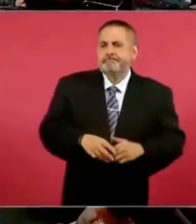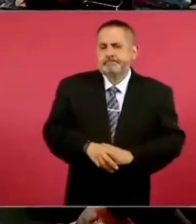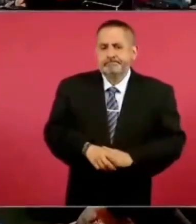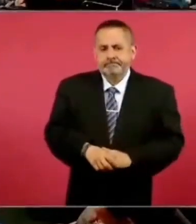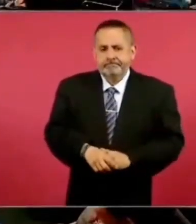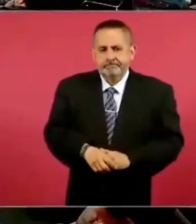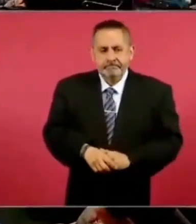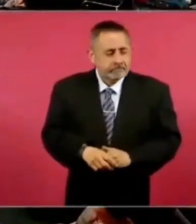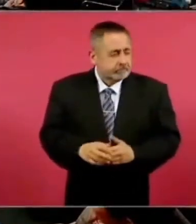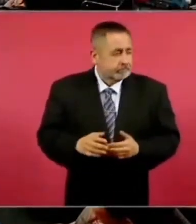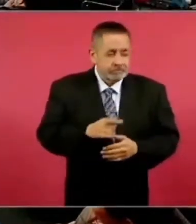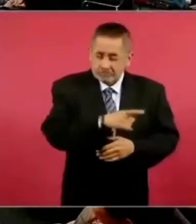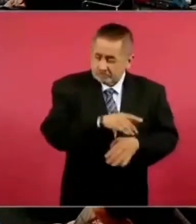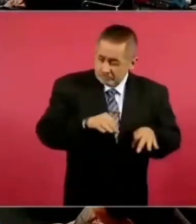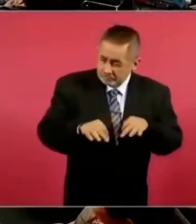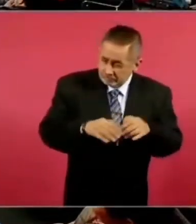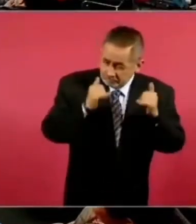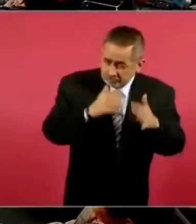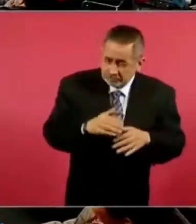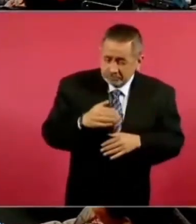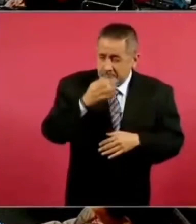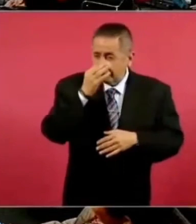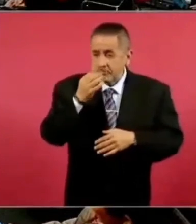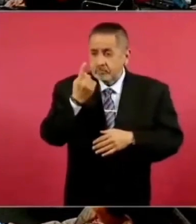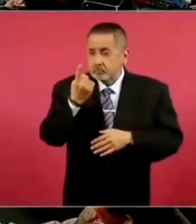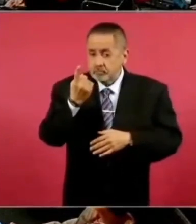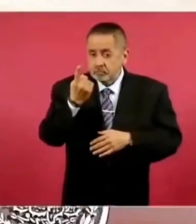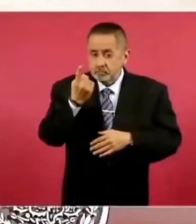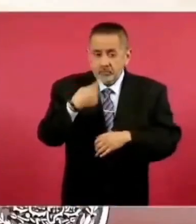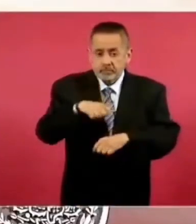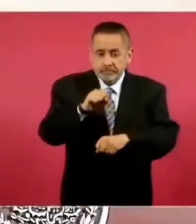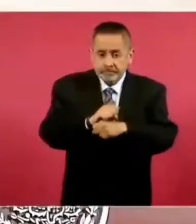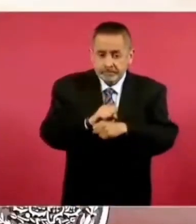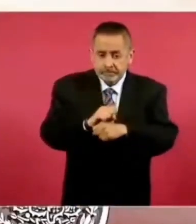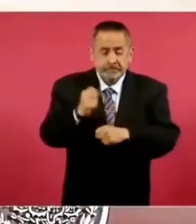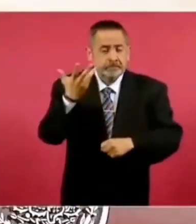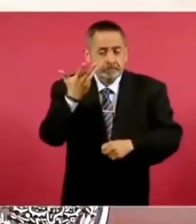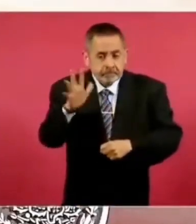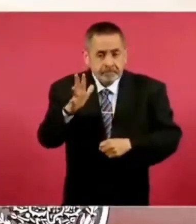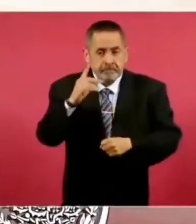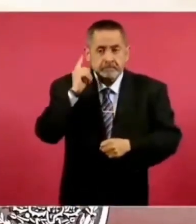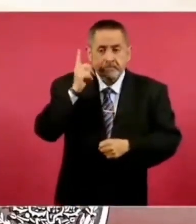Entonces, ¿cuánto trabaja? 10 horas a la semana.